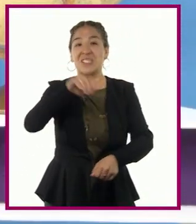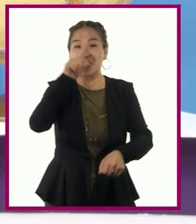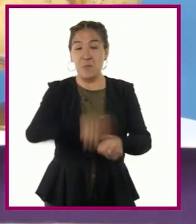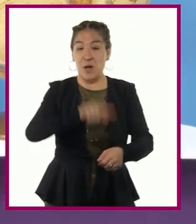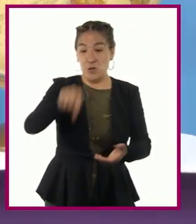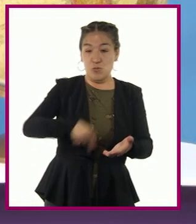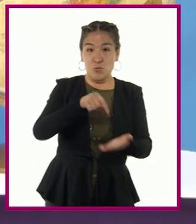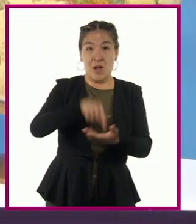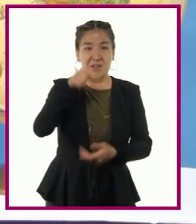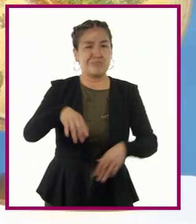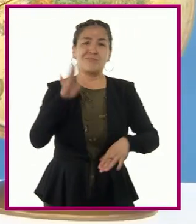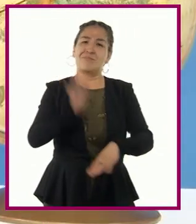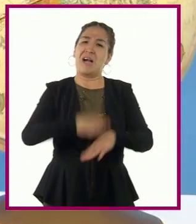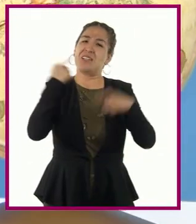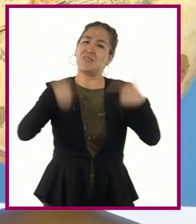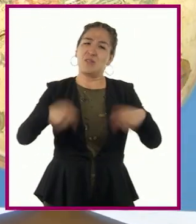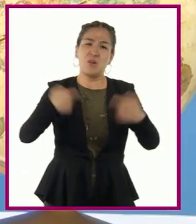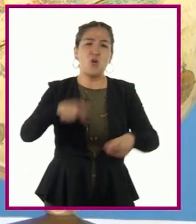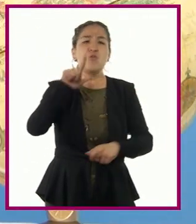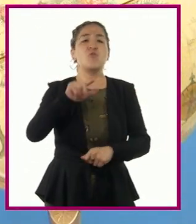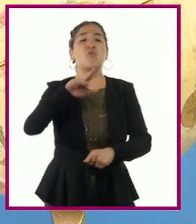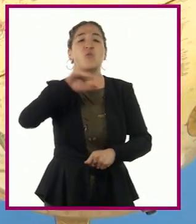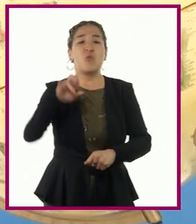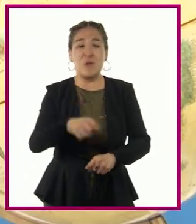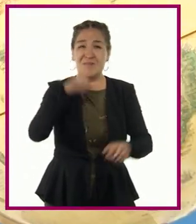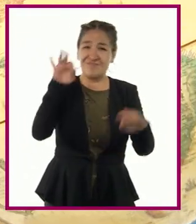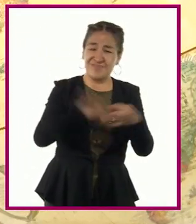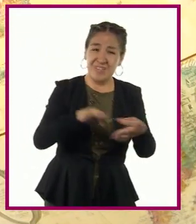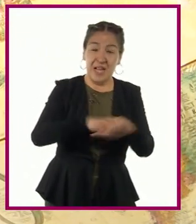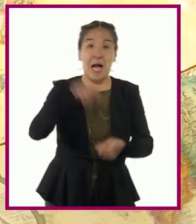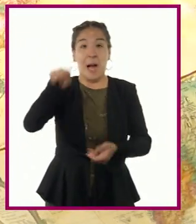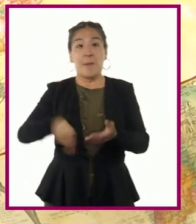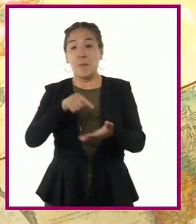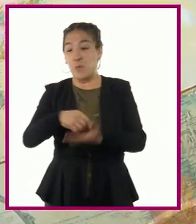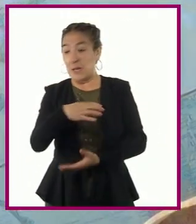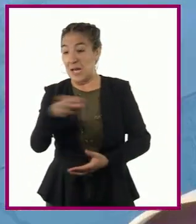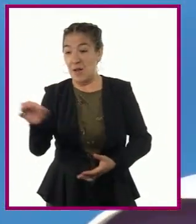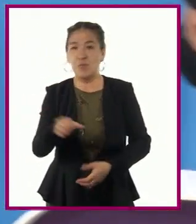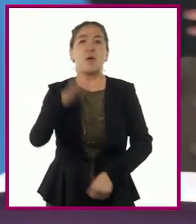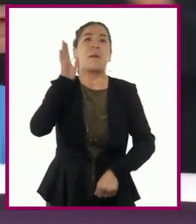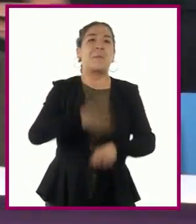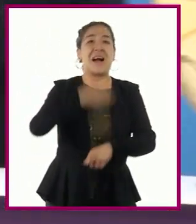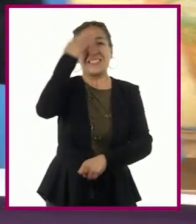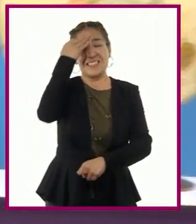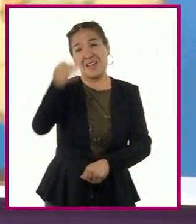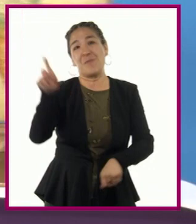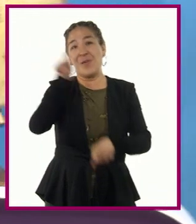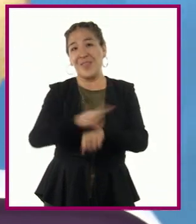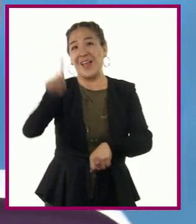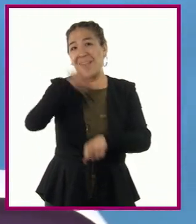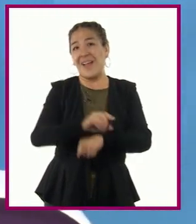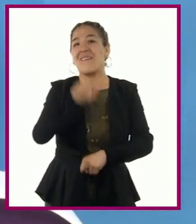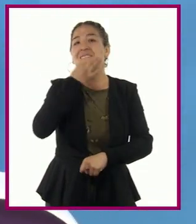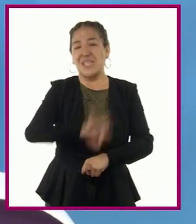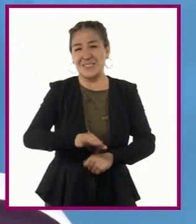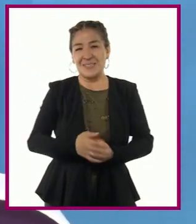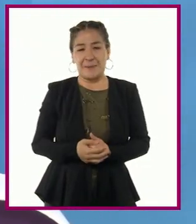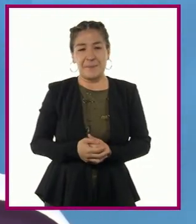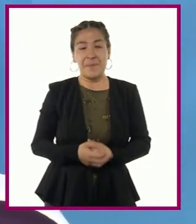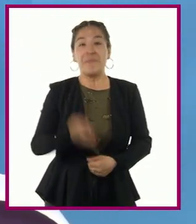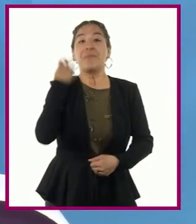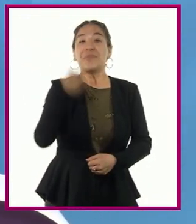lujosas y frecuentes, las del campo más ruidosas y de mayor duración. A fines del